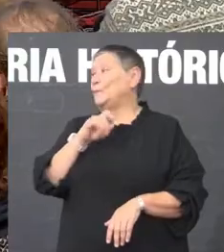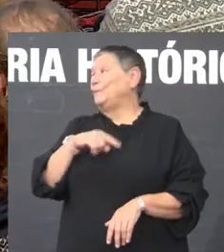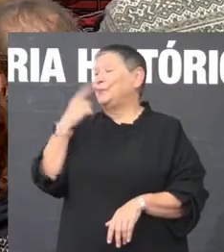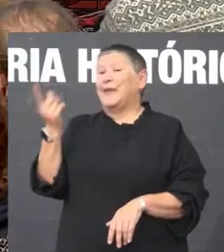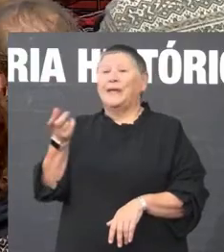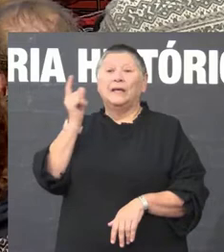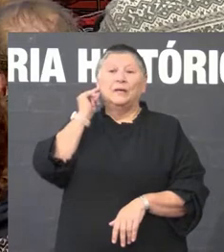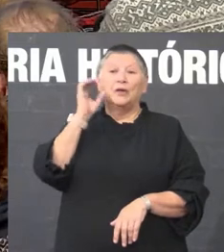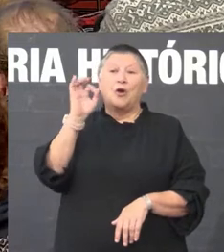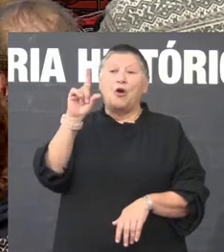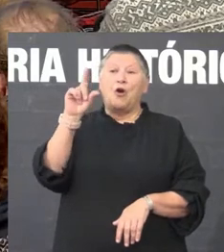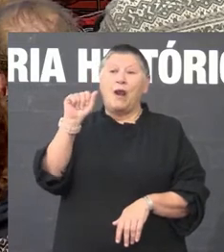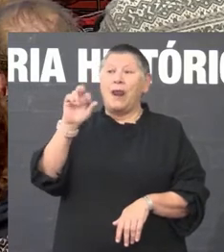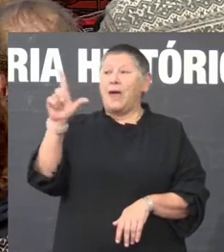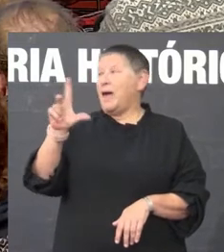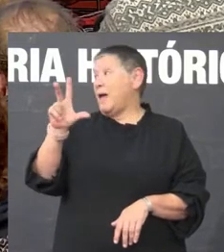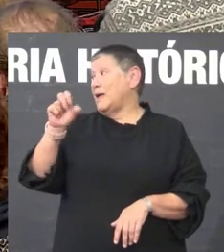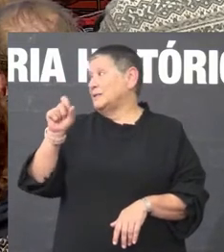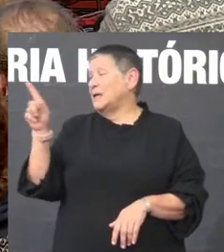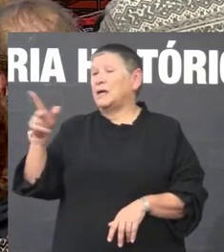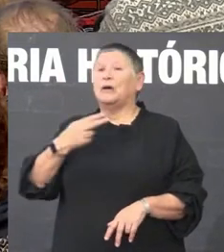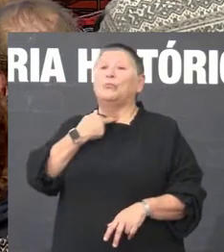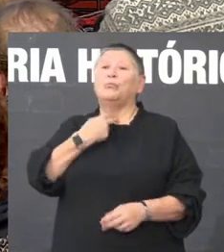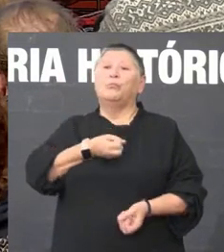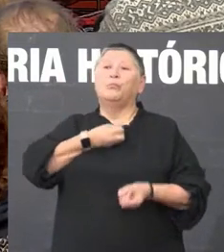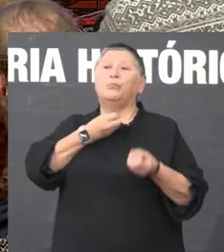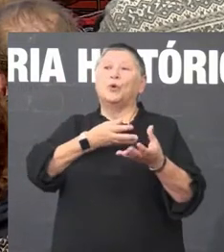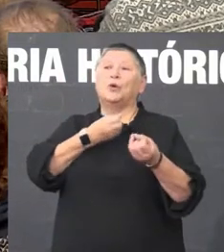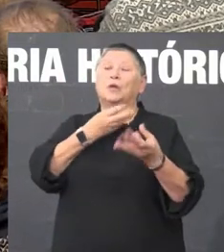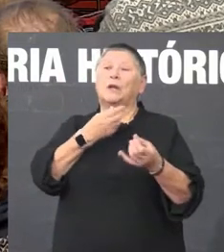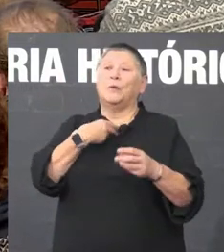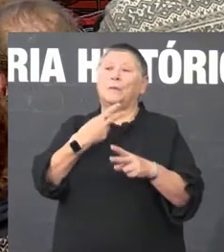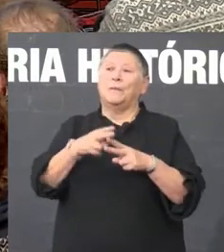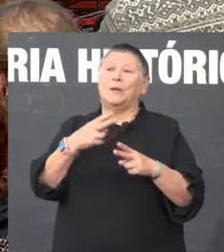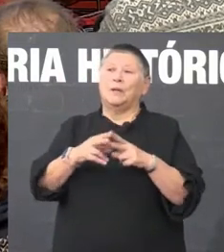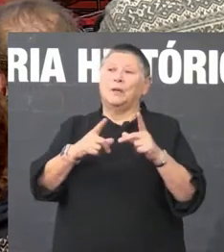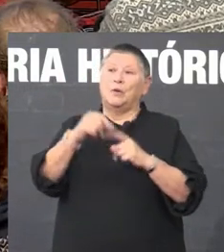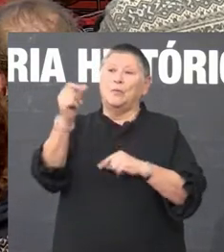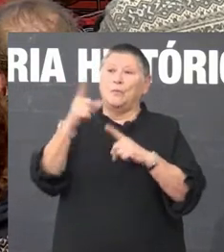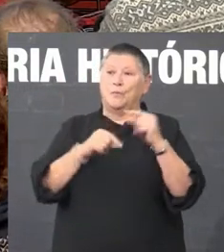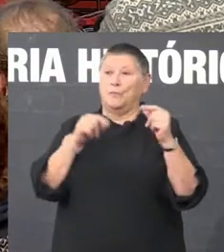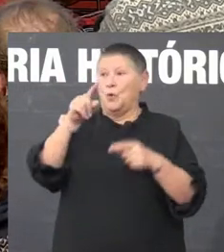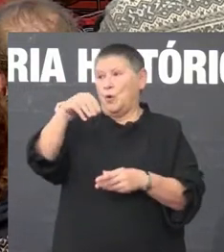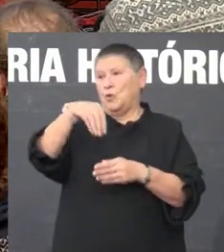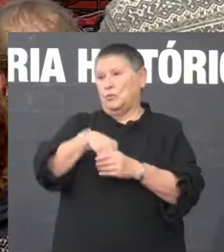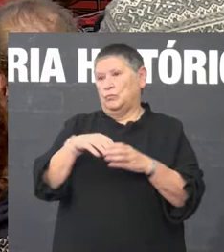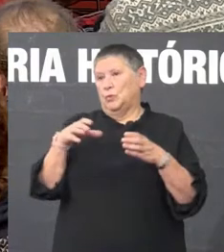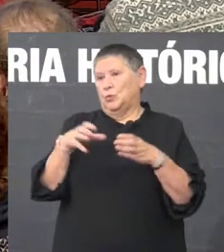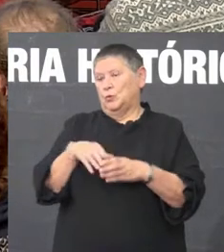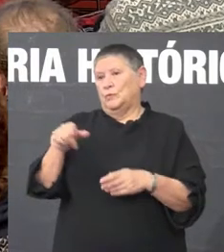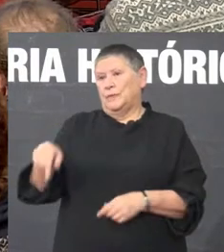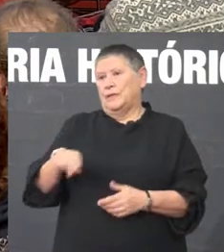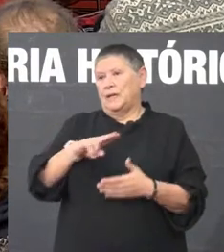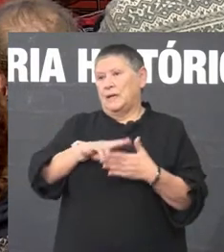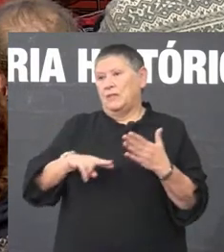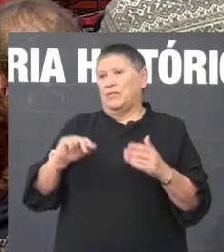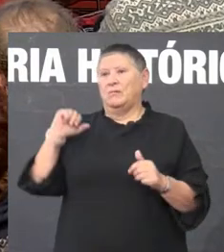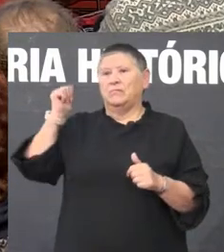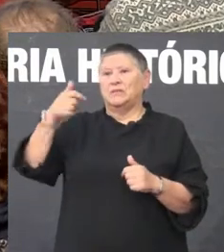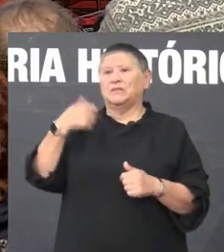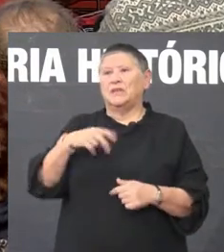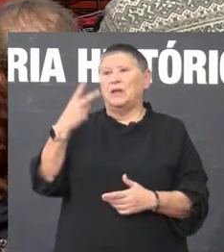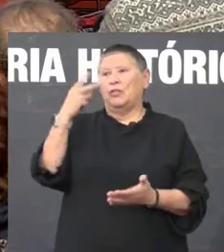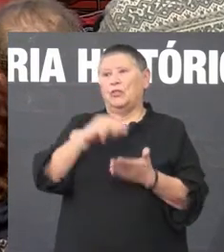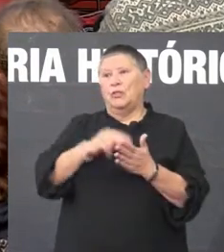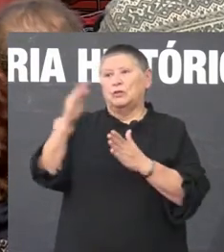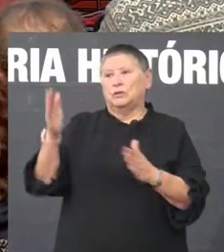é viceportavoz parlamentaria do Bloque Nacionalista Galego, grupo do que forma parte desde hai dúas legislaturas,